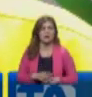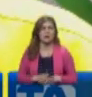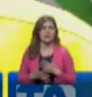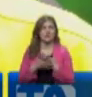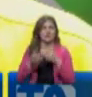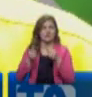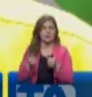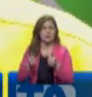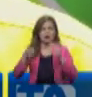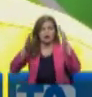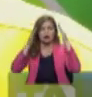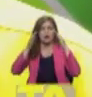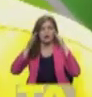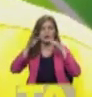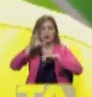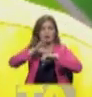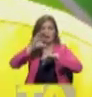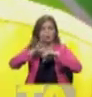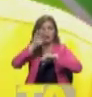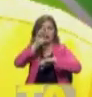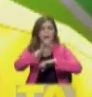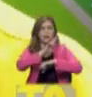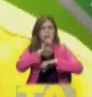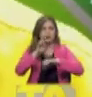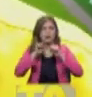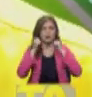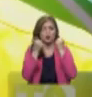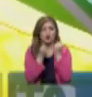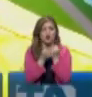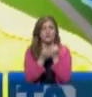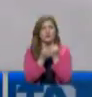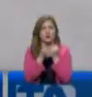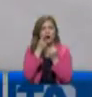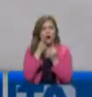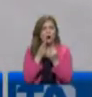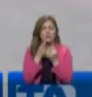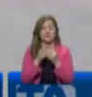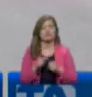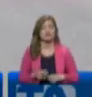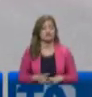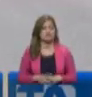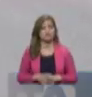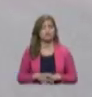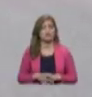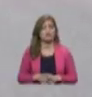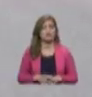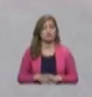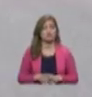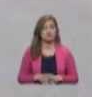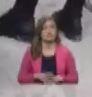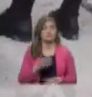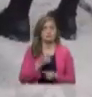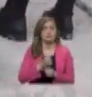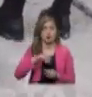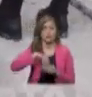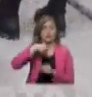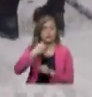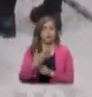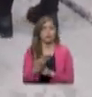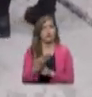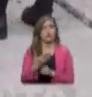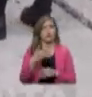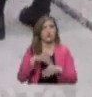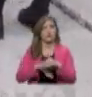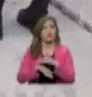bien, por eso se llama Centro de Rehabilitación Social de Varones. Sea de donde sea. Mientras tanto, la seguridad en los exteriores, sobre todo en